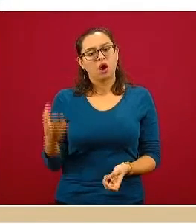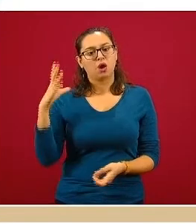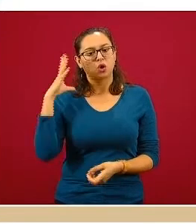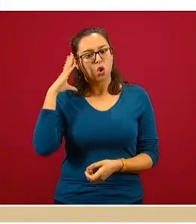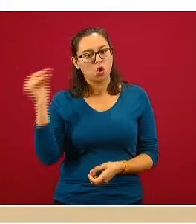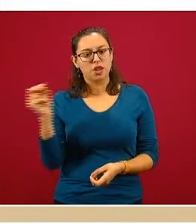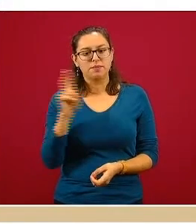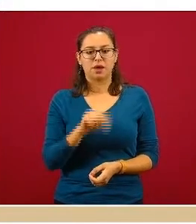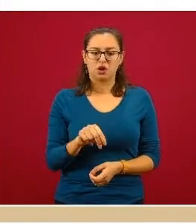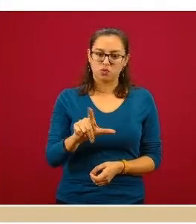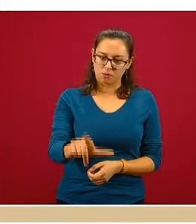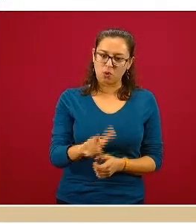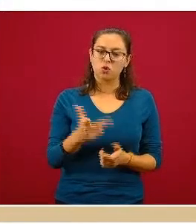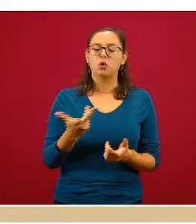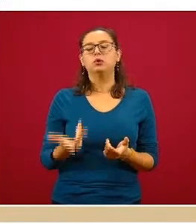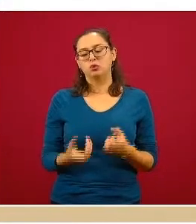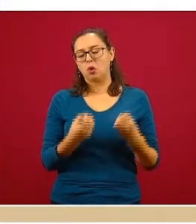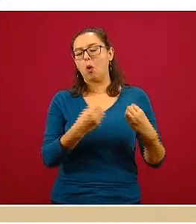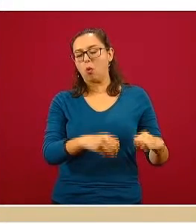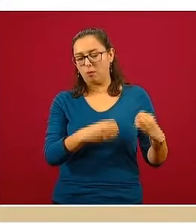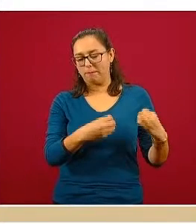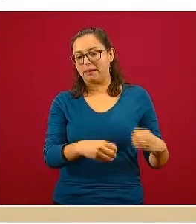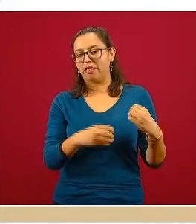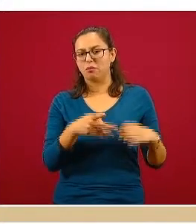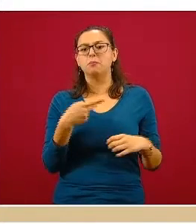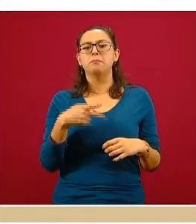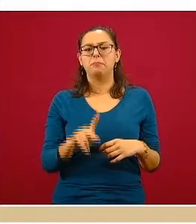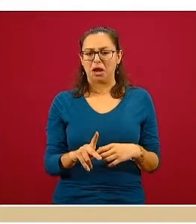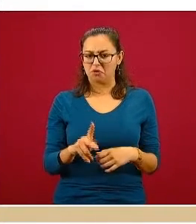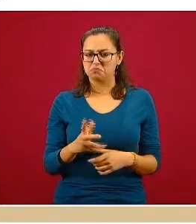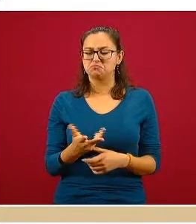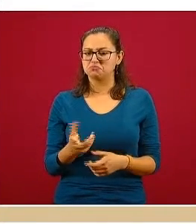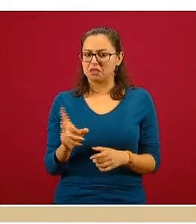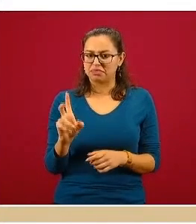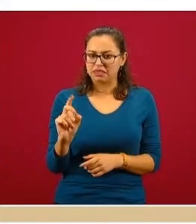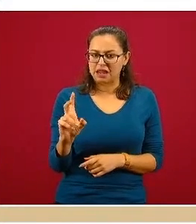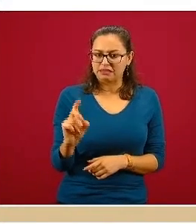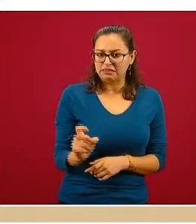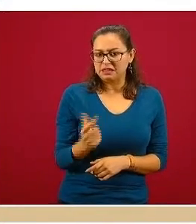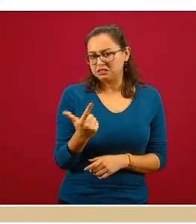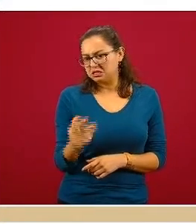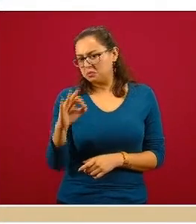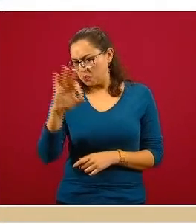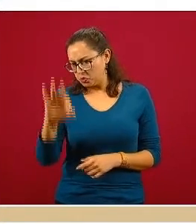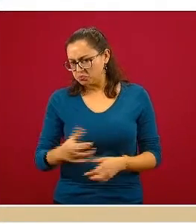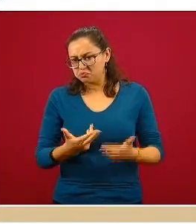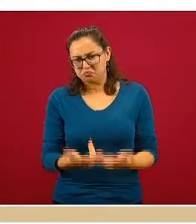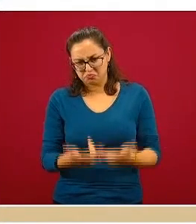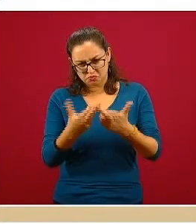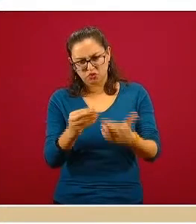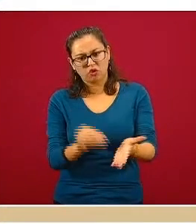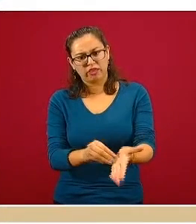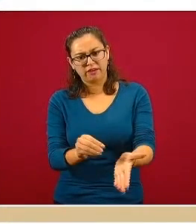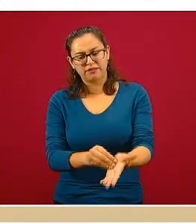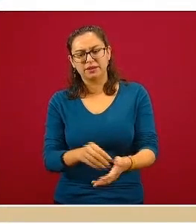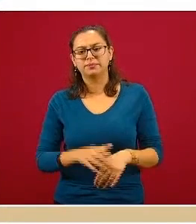la cabeza, pero teniendo, como decíamos, este nivel de seguridad todavía disponible en sus